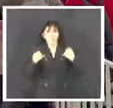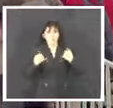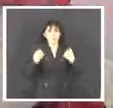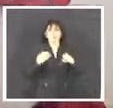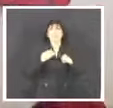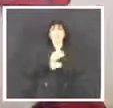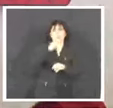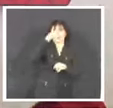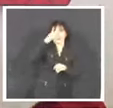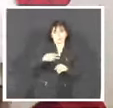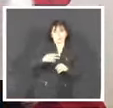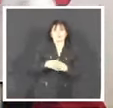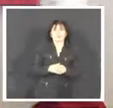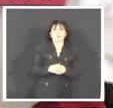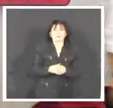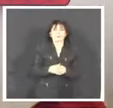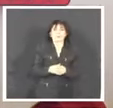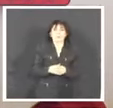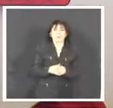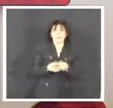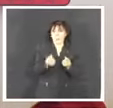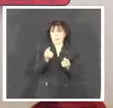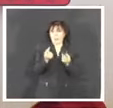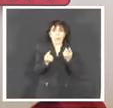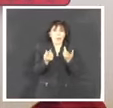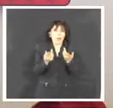México tengan opciones,